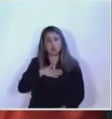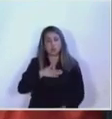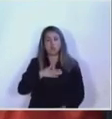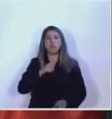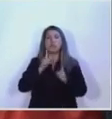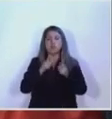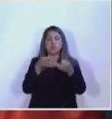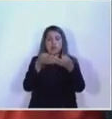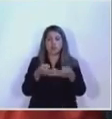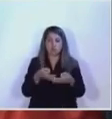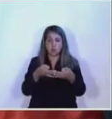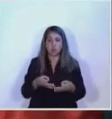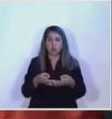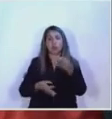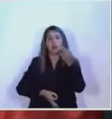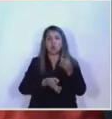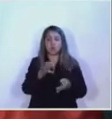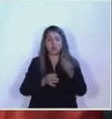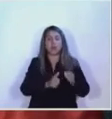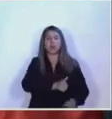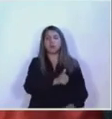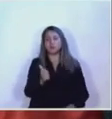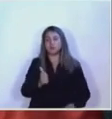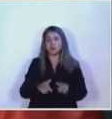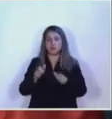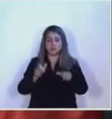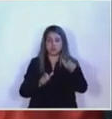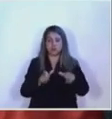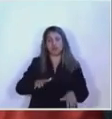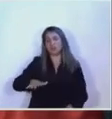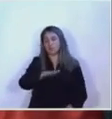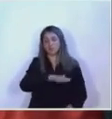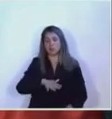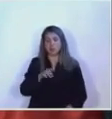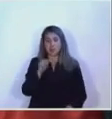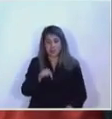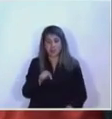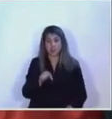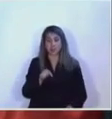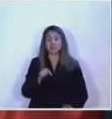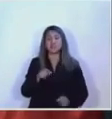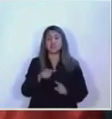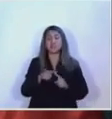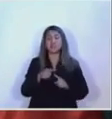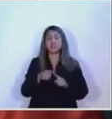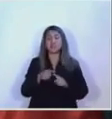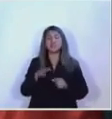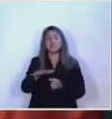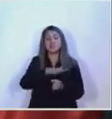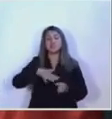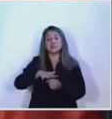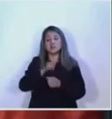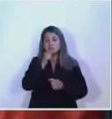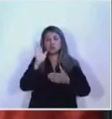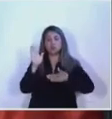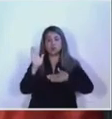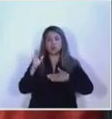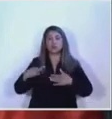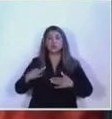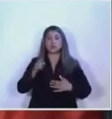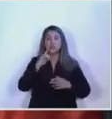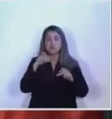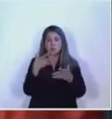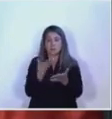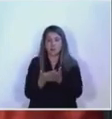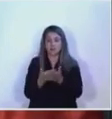dar certeza jurídica a toda la población. Y esto en un escenario en que se prometió a la ciudadanía que tendríamos paz,